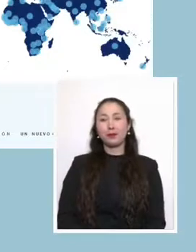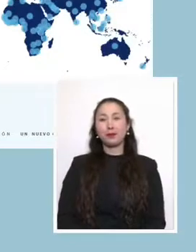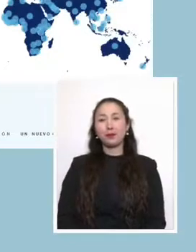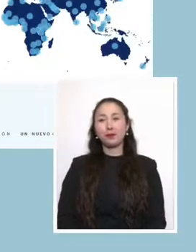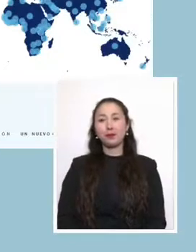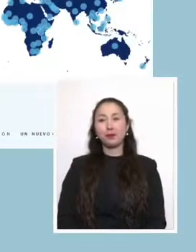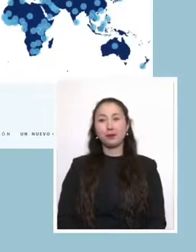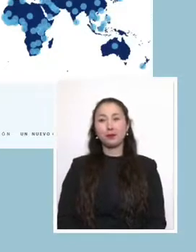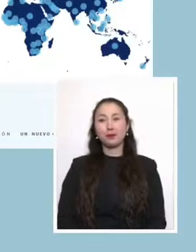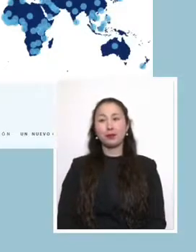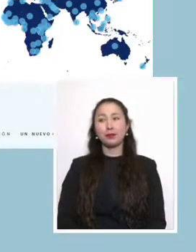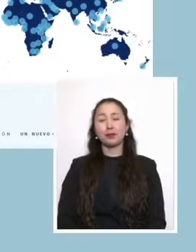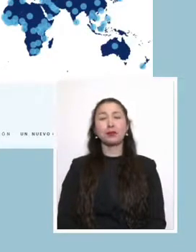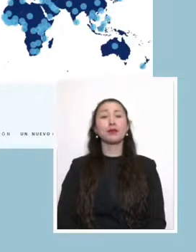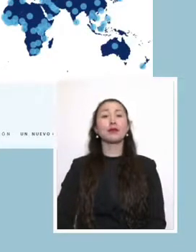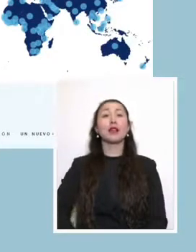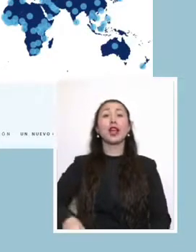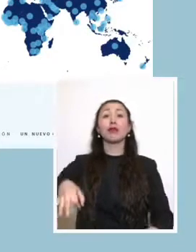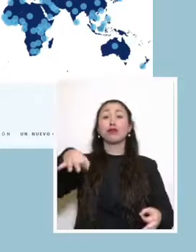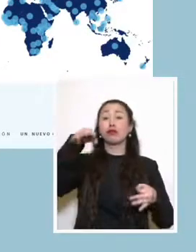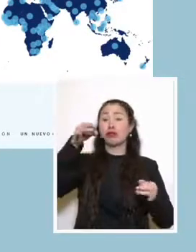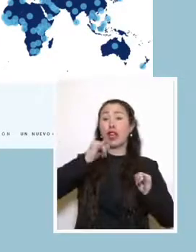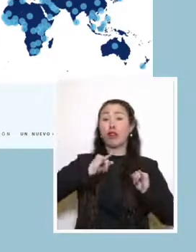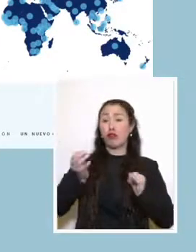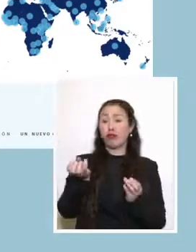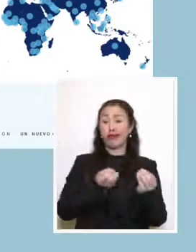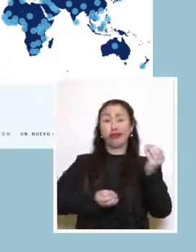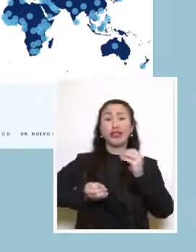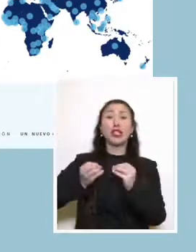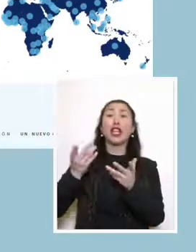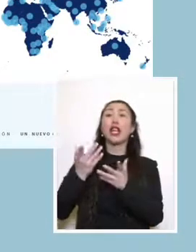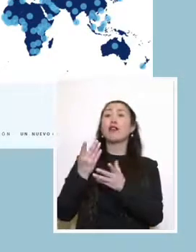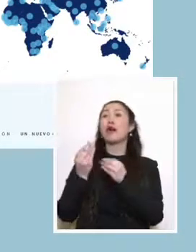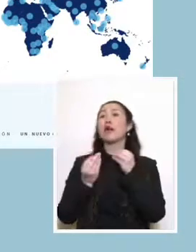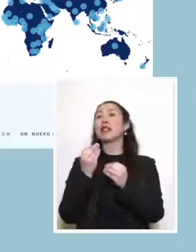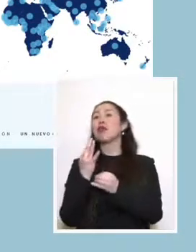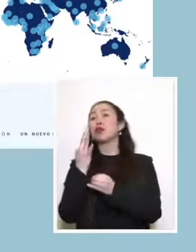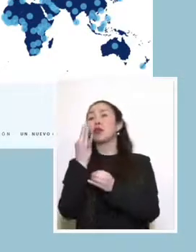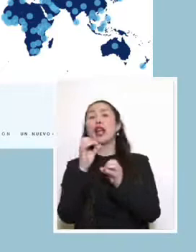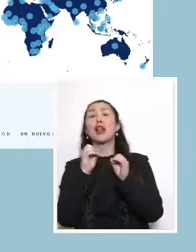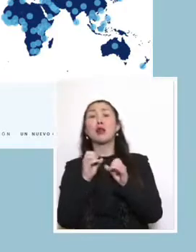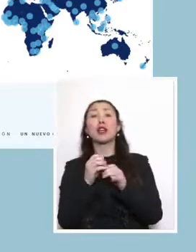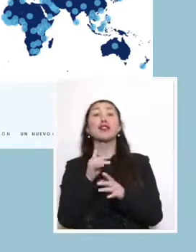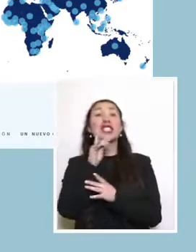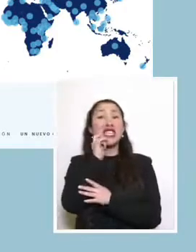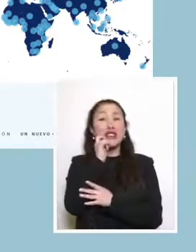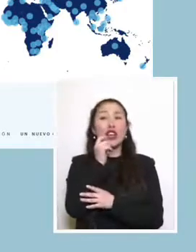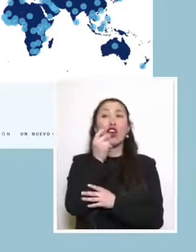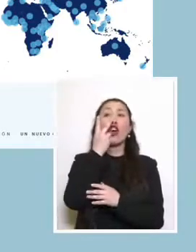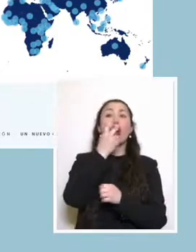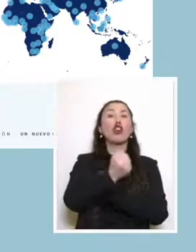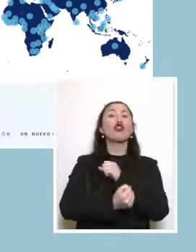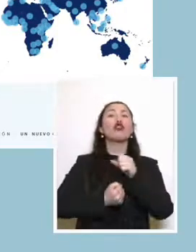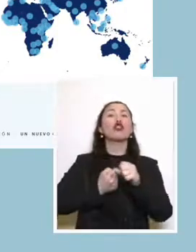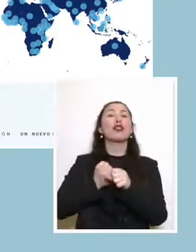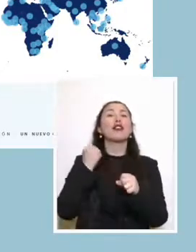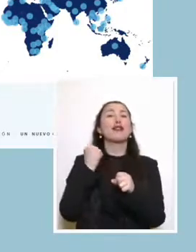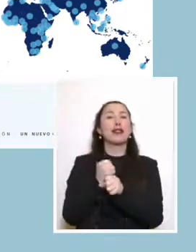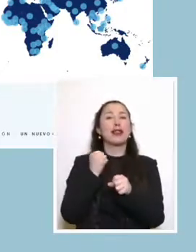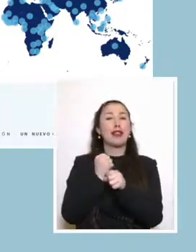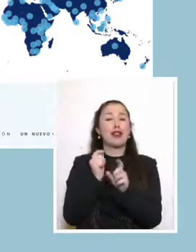La elaboración de este informe sobre los futuros de la educación requirió 2 años de trabajo de una